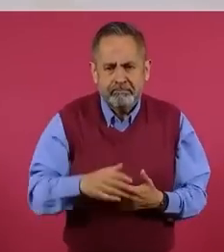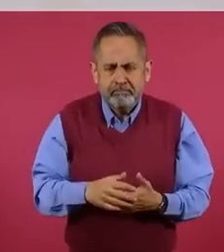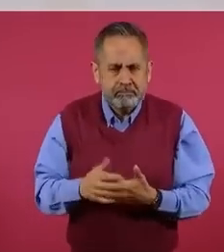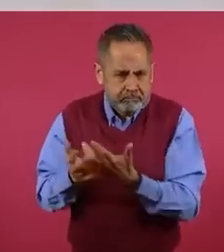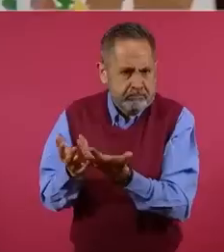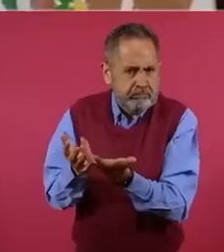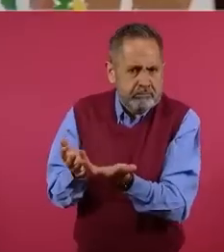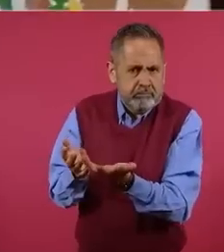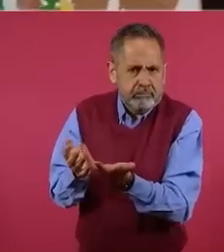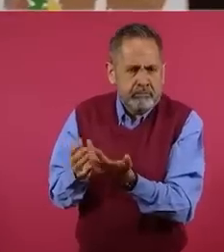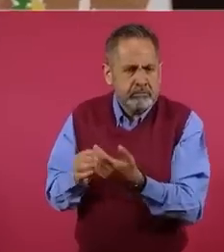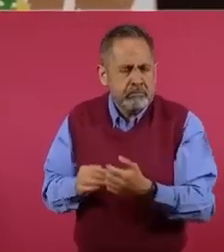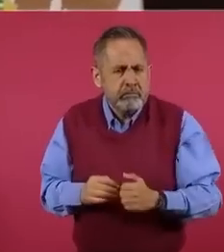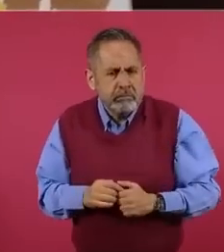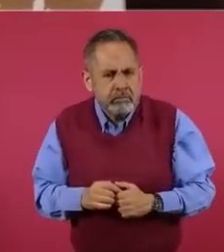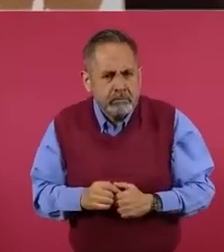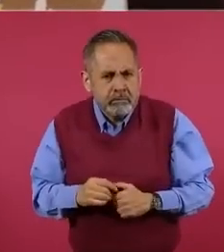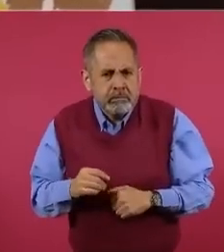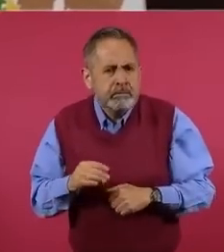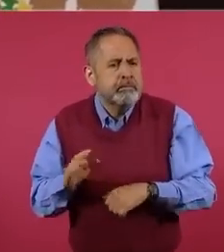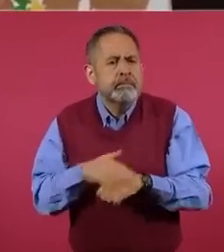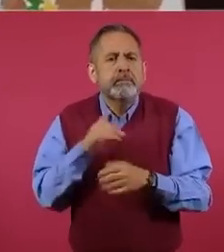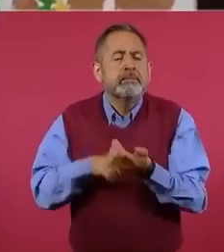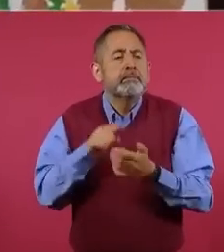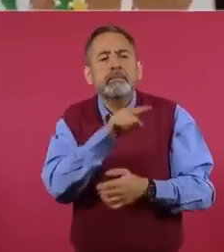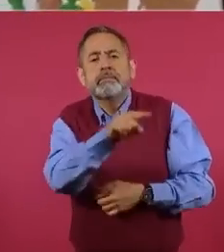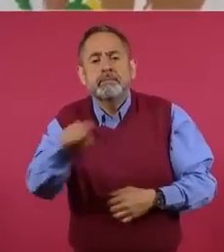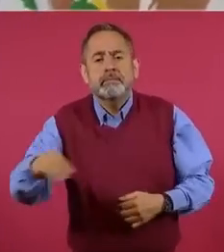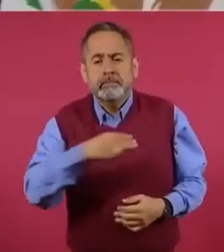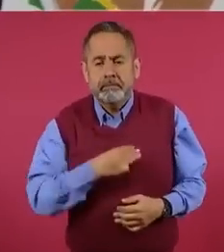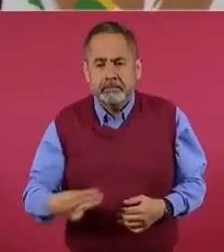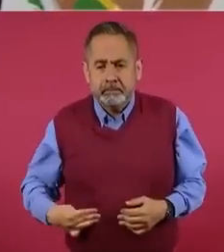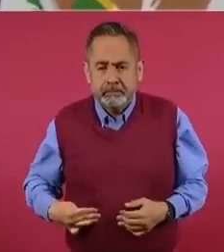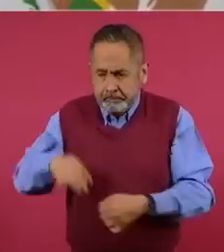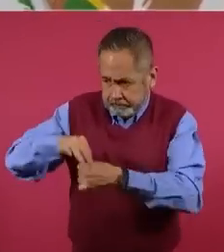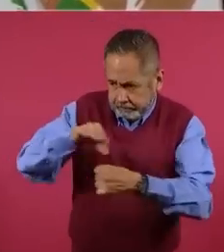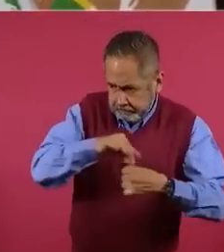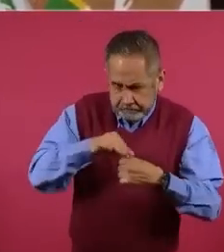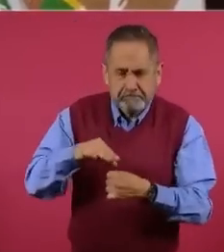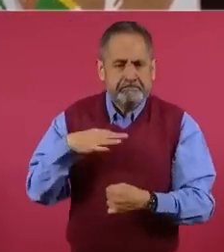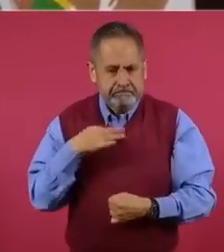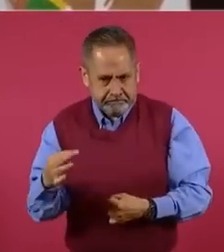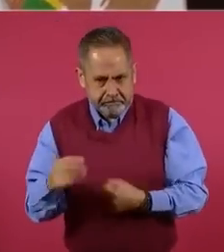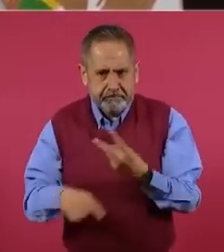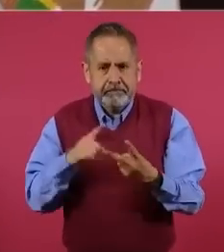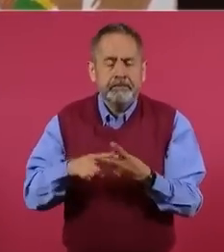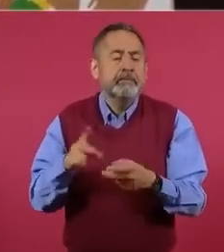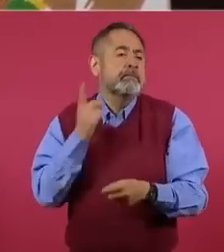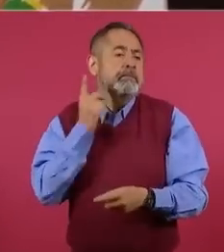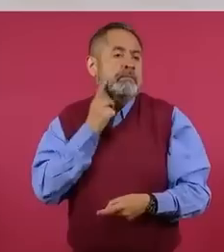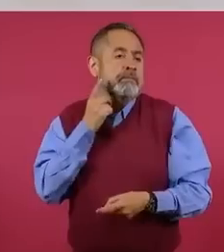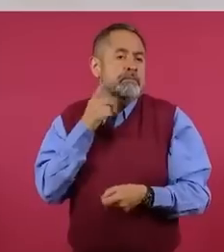elige a los presidentes municipales, a los diputados locales,